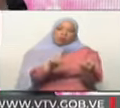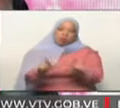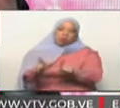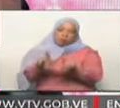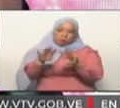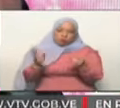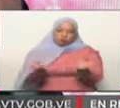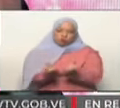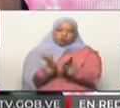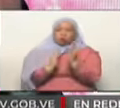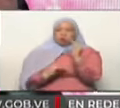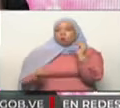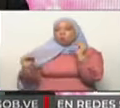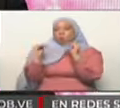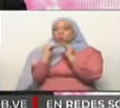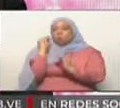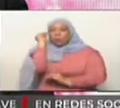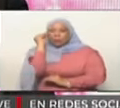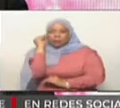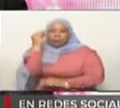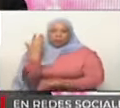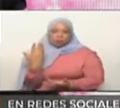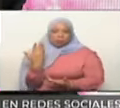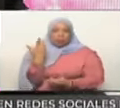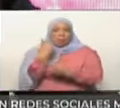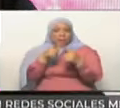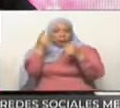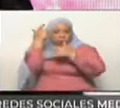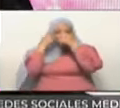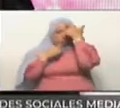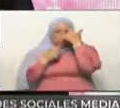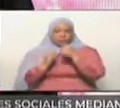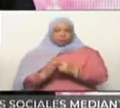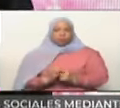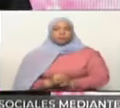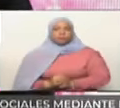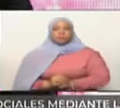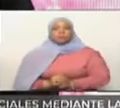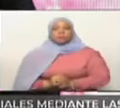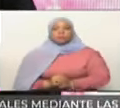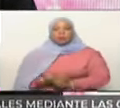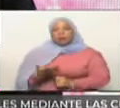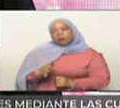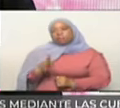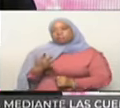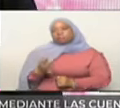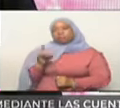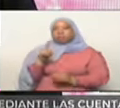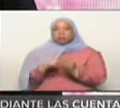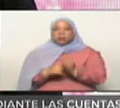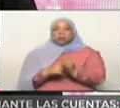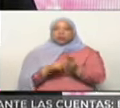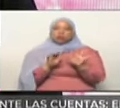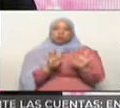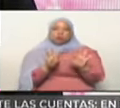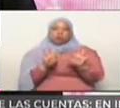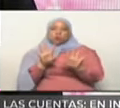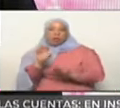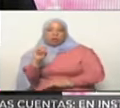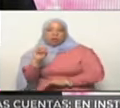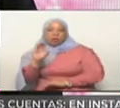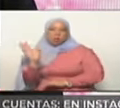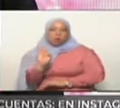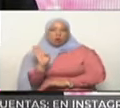mundo unipolar. Y ya Chávez, eso fue que te estoy contando yo, año 90, 91, el colapso de la Unión Soviética,